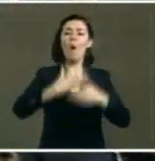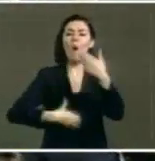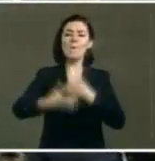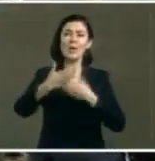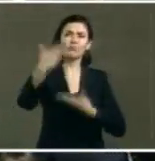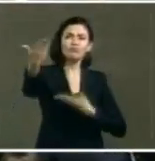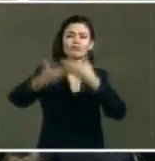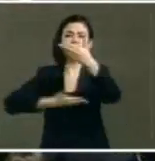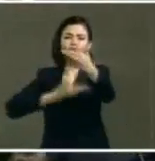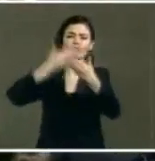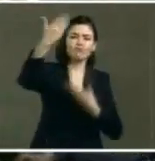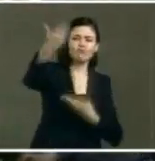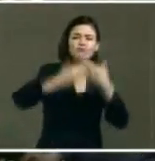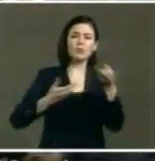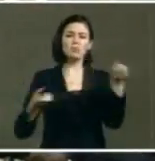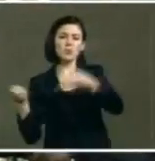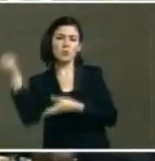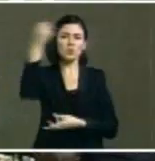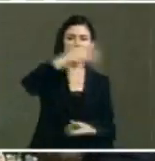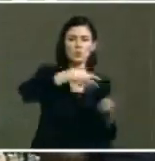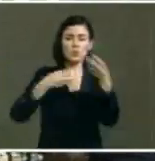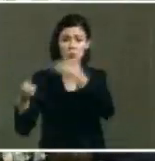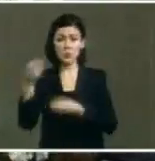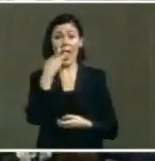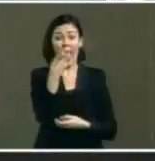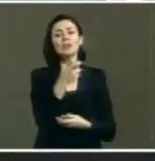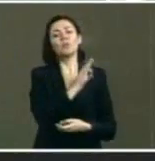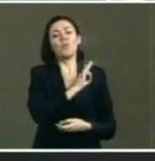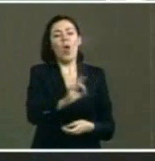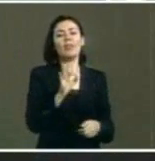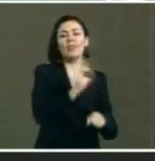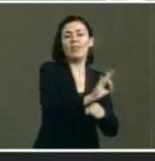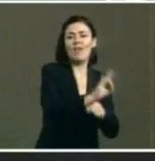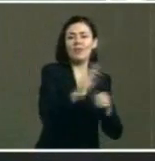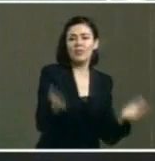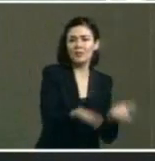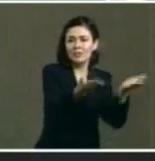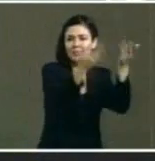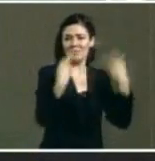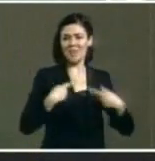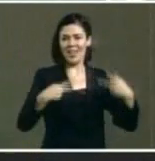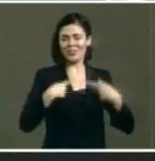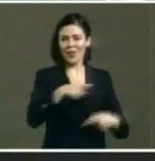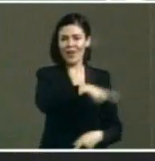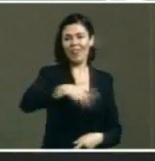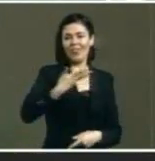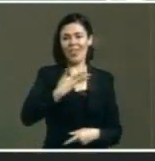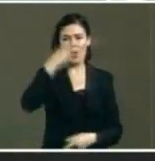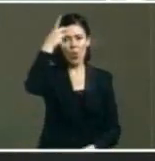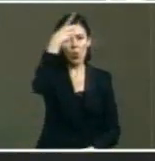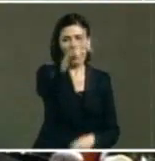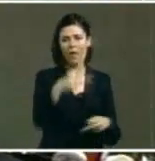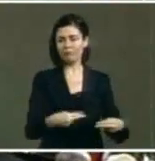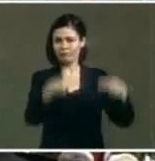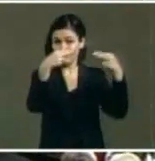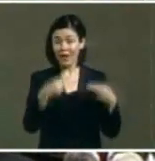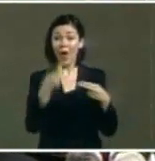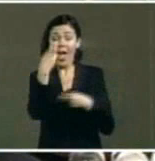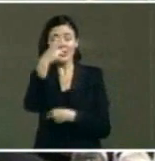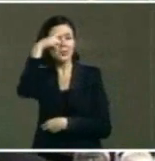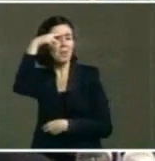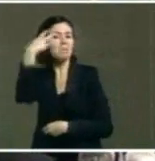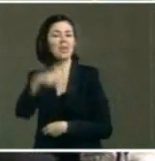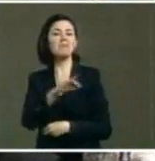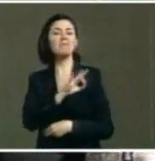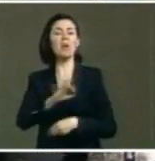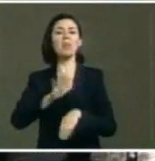y empuje a nuestros emprendedores. Esto ha permitido que México se vuelva más competitivo. La proporción